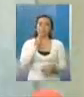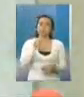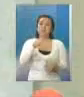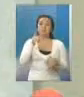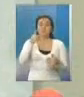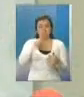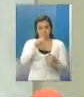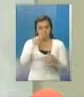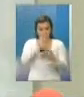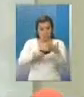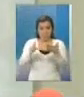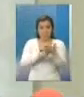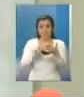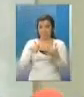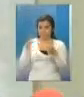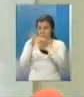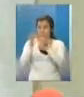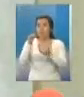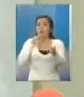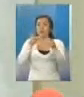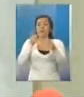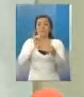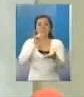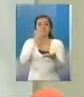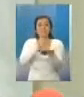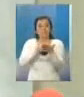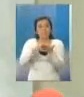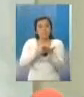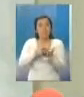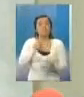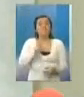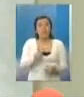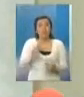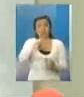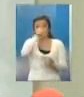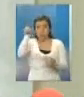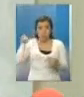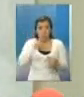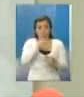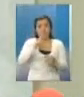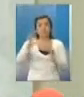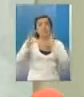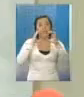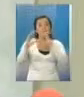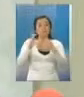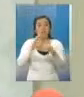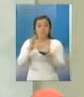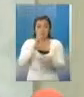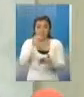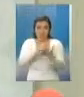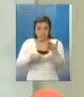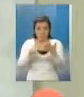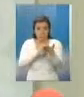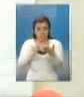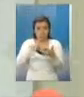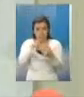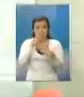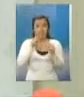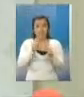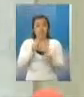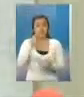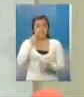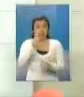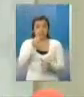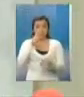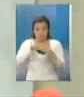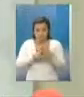fueron recién electas, y que logremos ahí tener más de los 80 votos sin que se vaya a empezar desde el